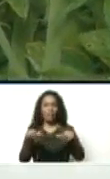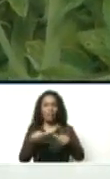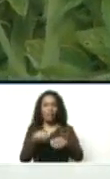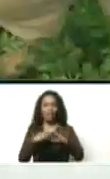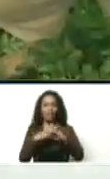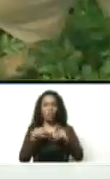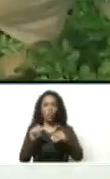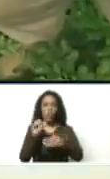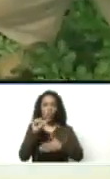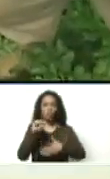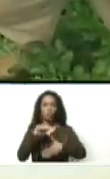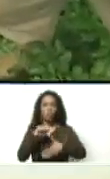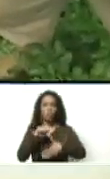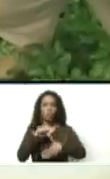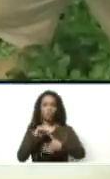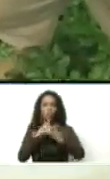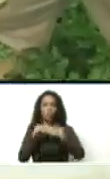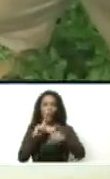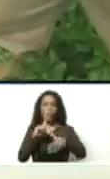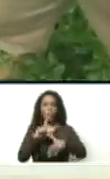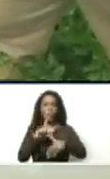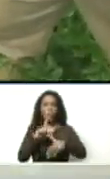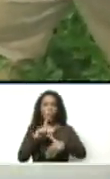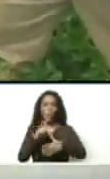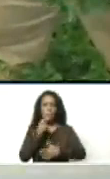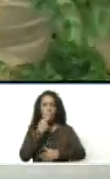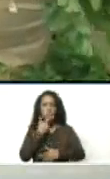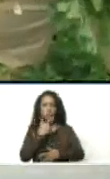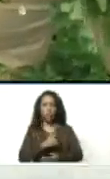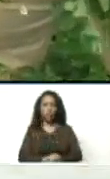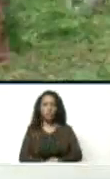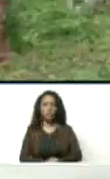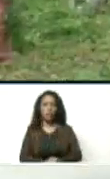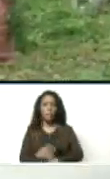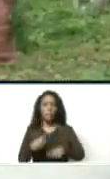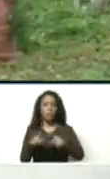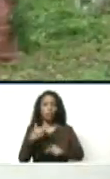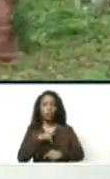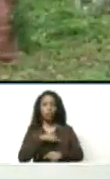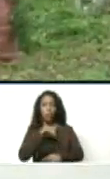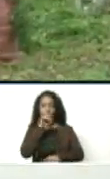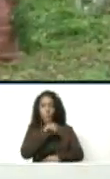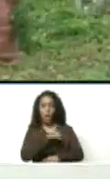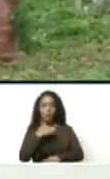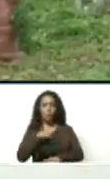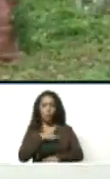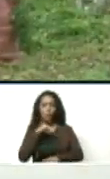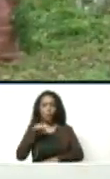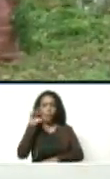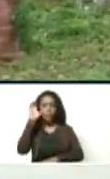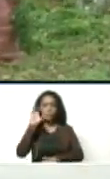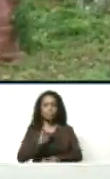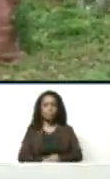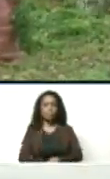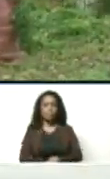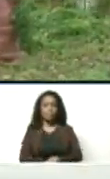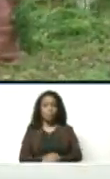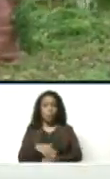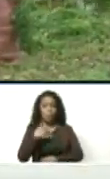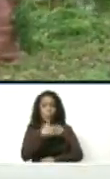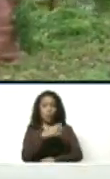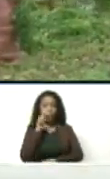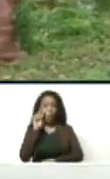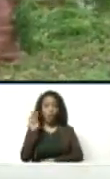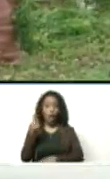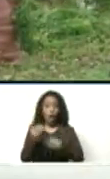Toda Sudamérica, toda América Latina y el Caribe es hermosa. Pero nosotros amamos tanto a nuestro país. Y cuando uno ve a